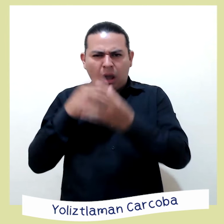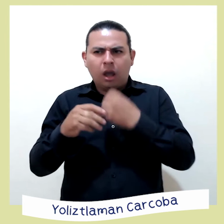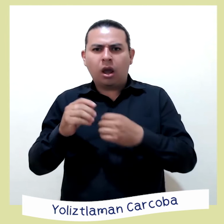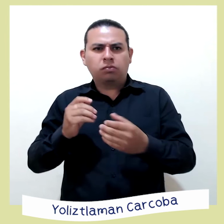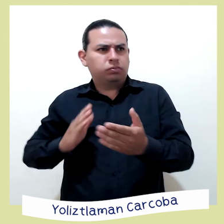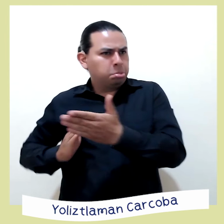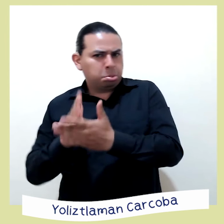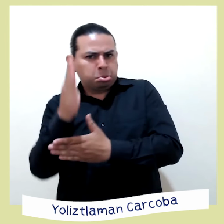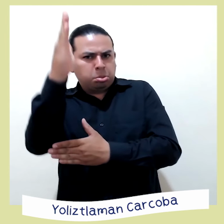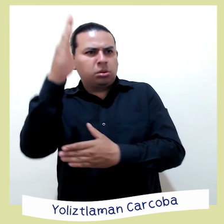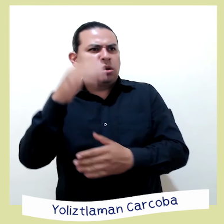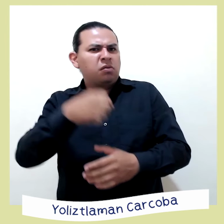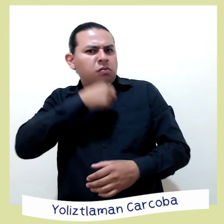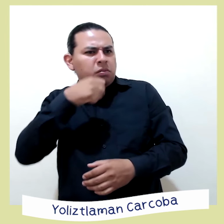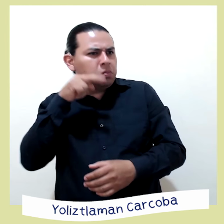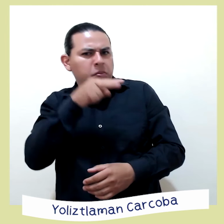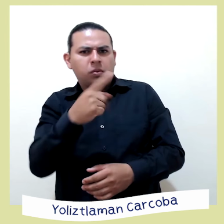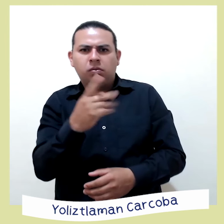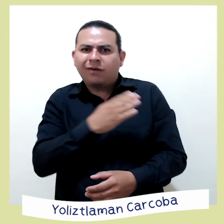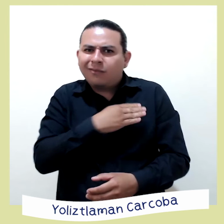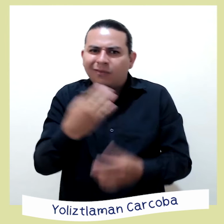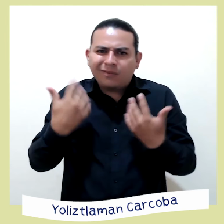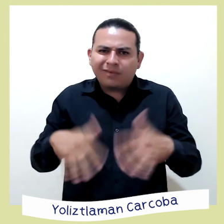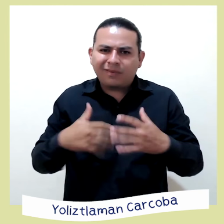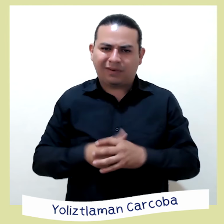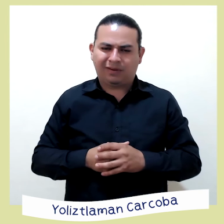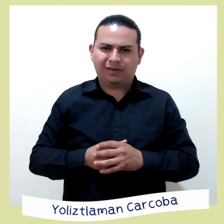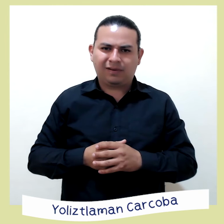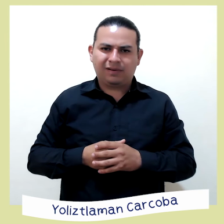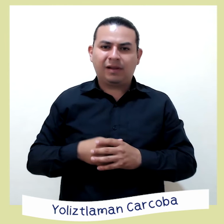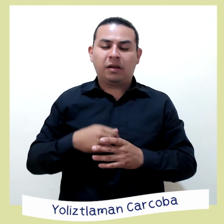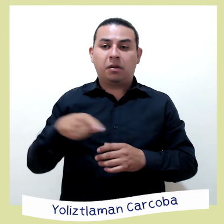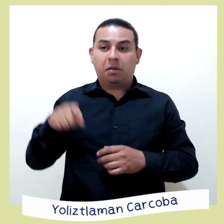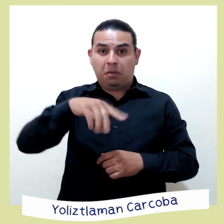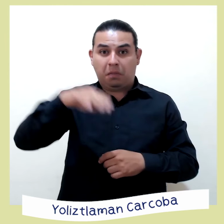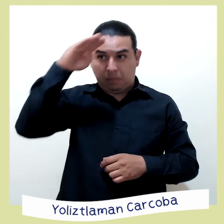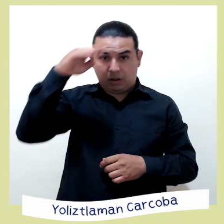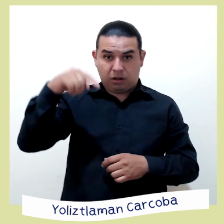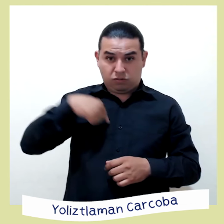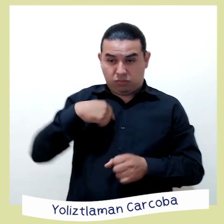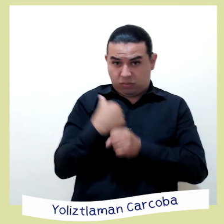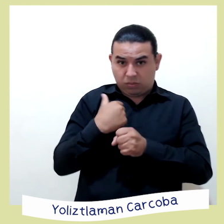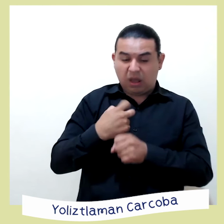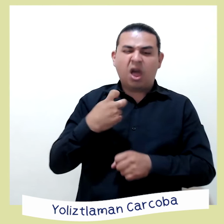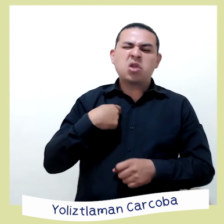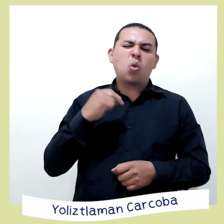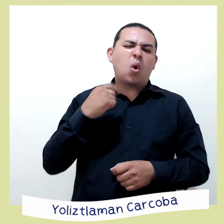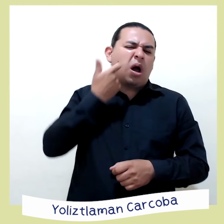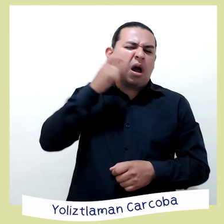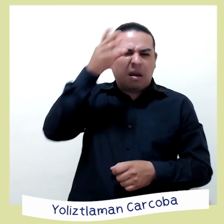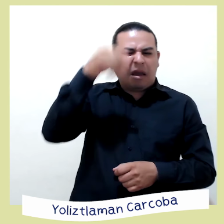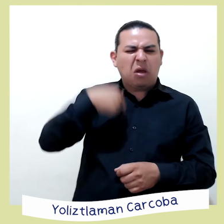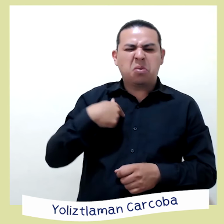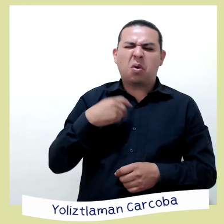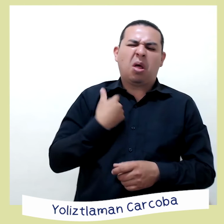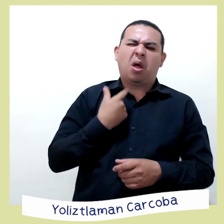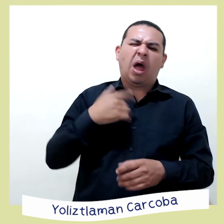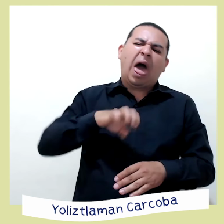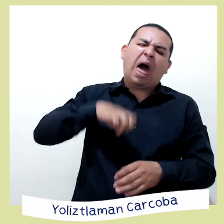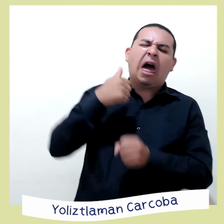su realidad a través de la producción de algún objeto que le pueda ser útil para un ingreso. Entonces eso de que no queremos